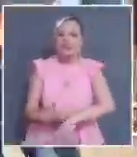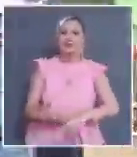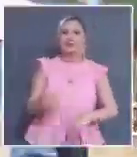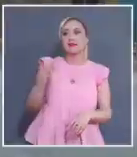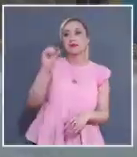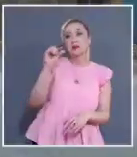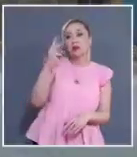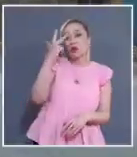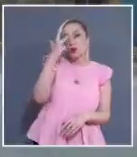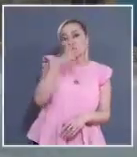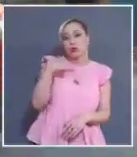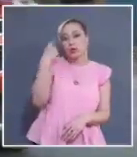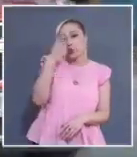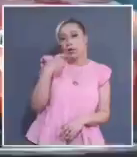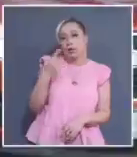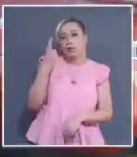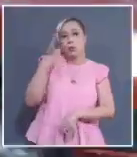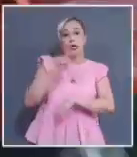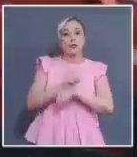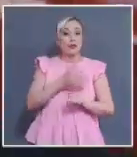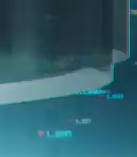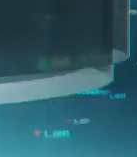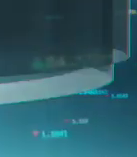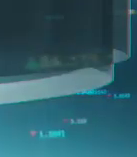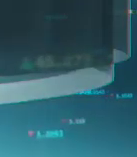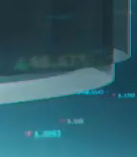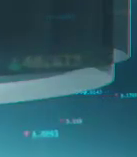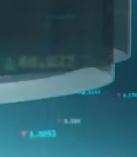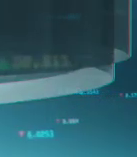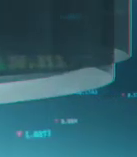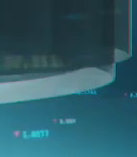8.1 horas semanales.